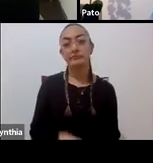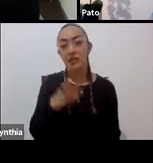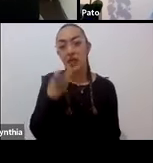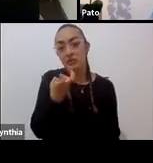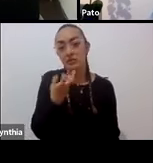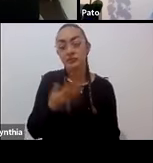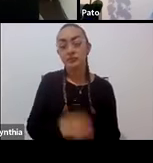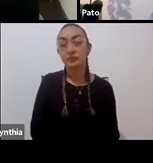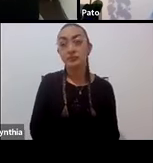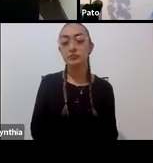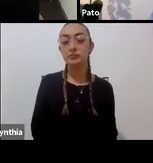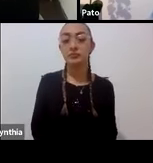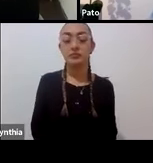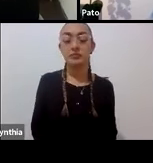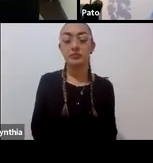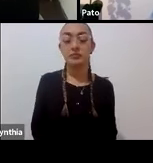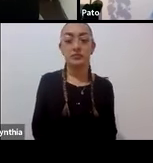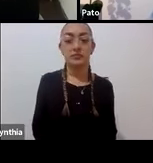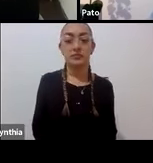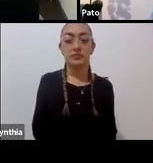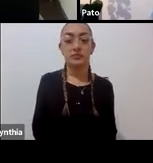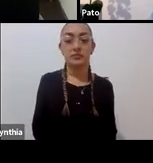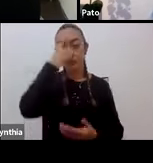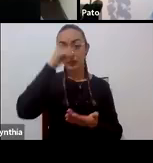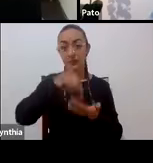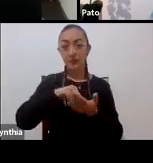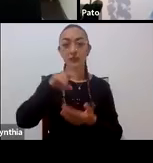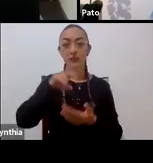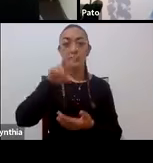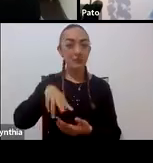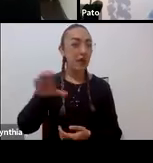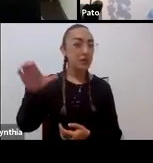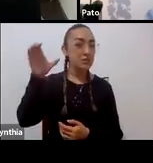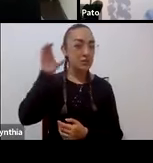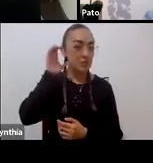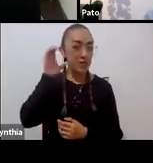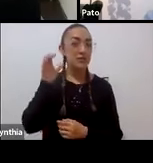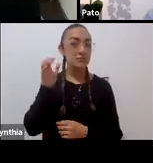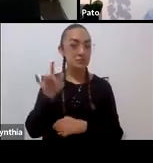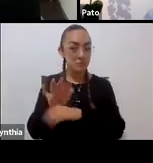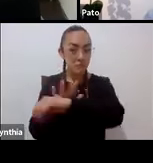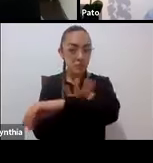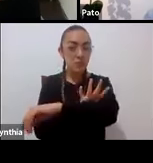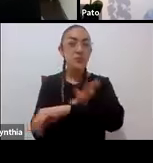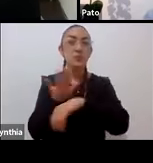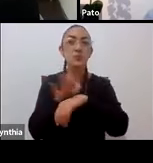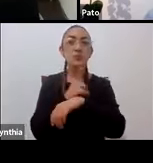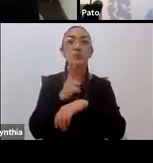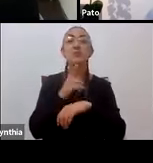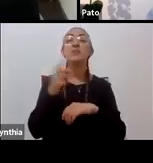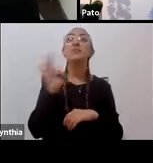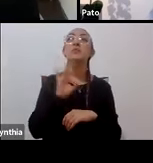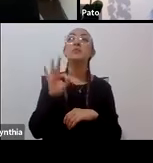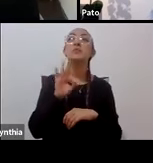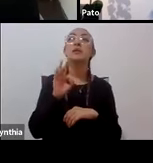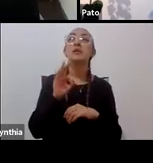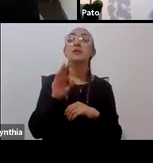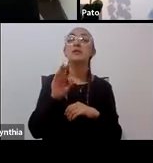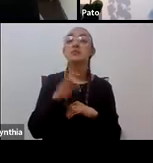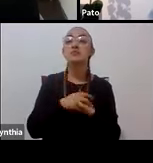Creo que es muy rico poder escuchar cómo al final del día, aunque son acciones